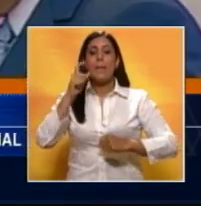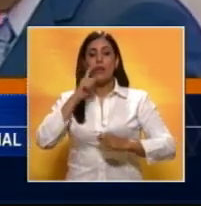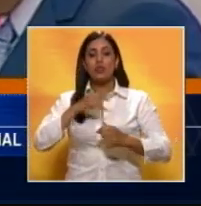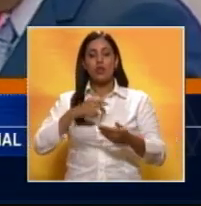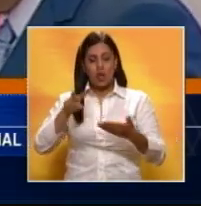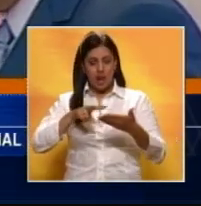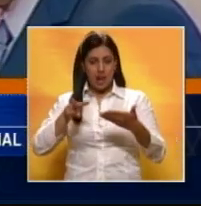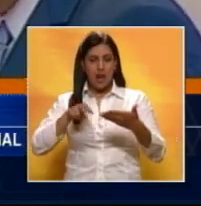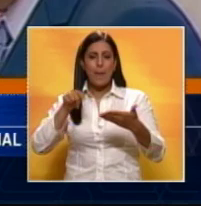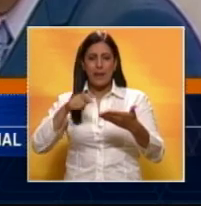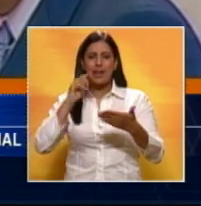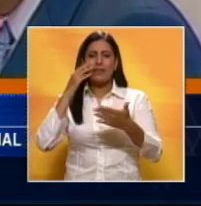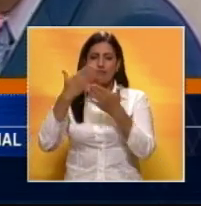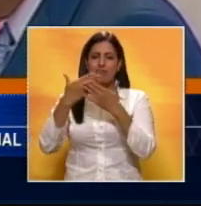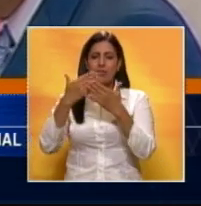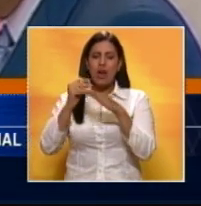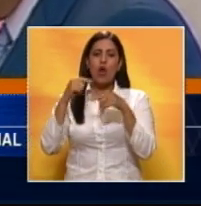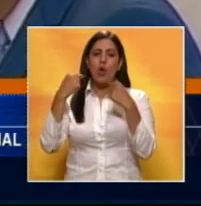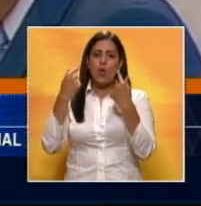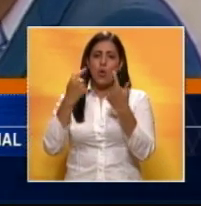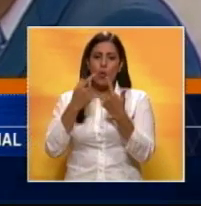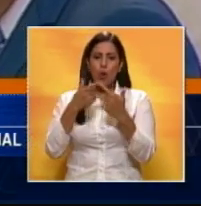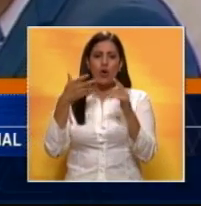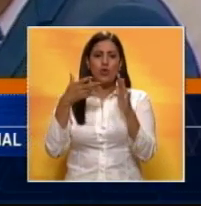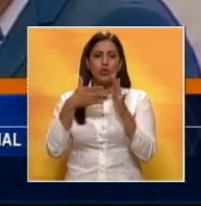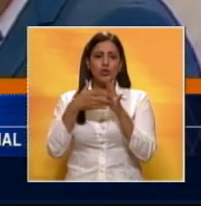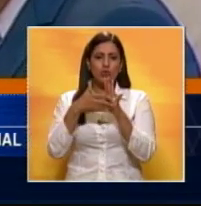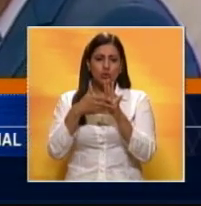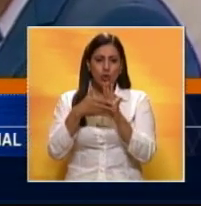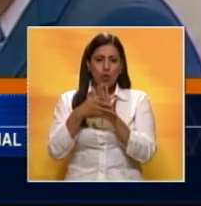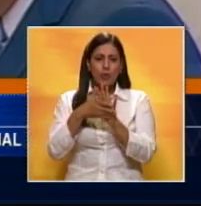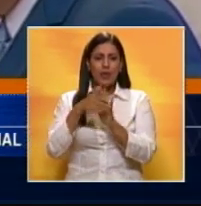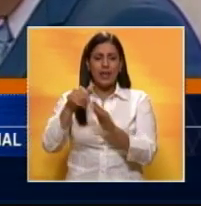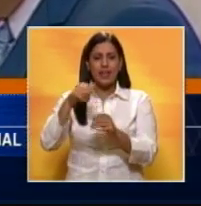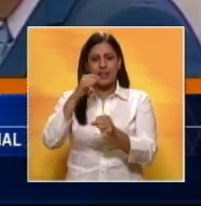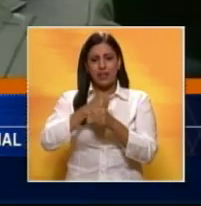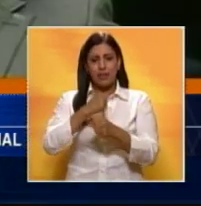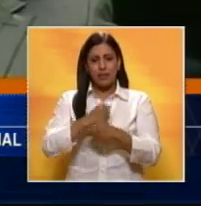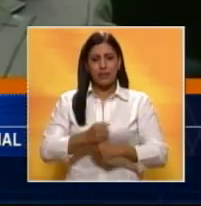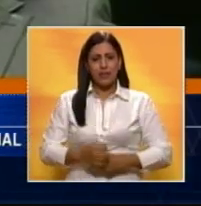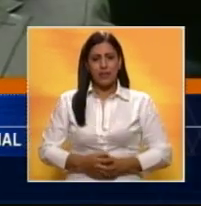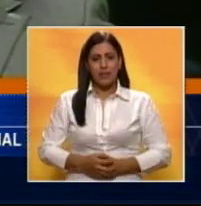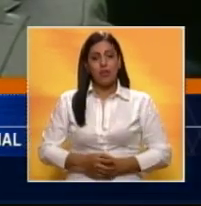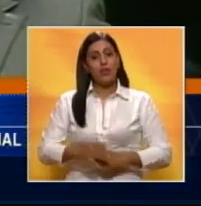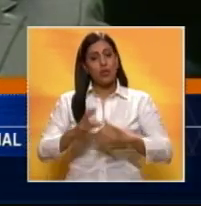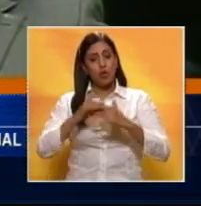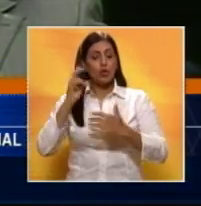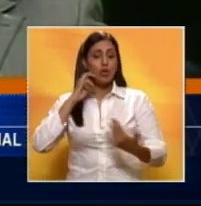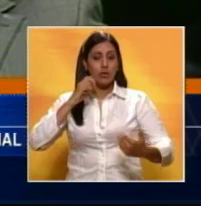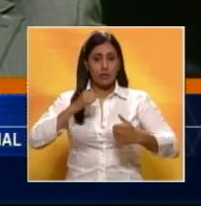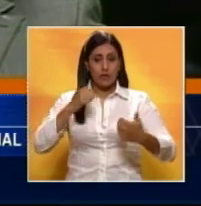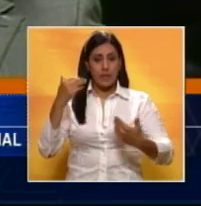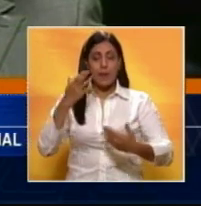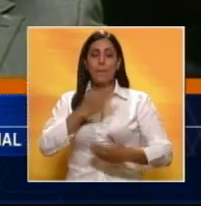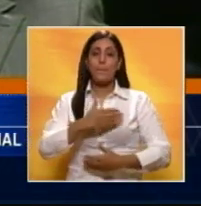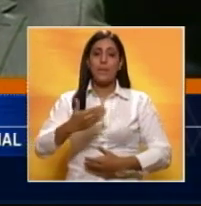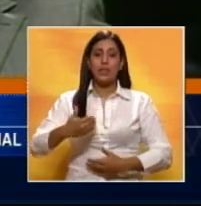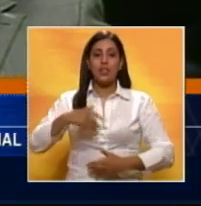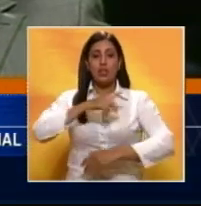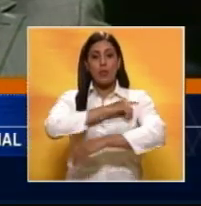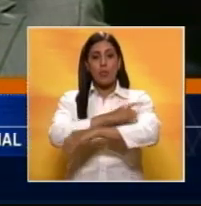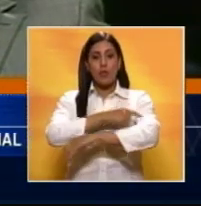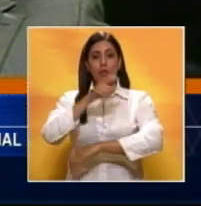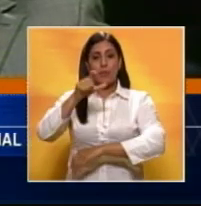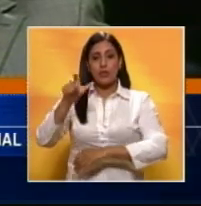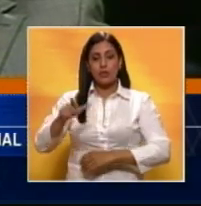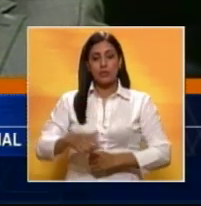la voy a leer para que quede constancia en el acta de este acto. Doctor Tarek William Saab, presidente del Poder Ciudadano,